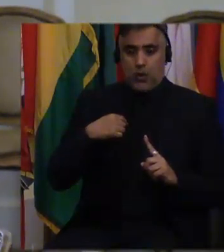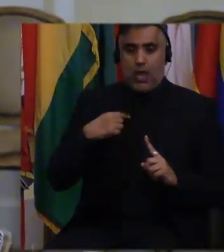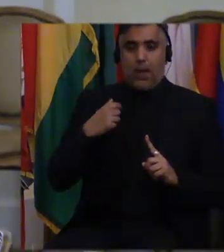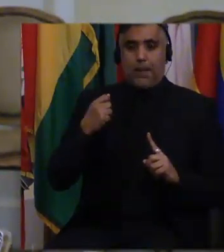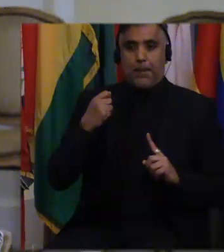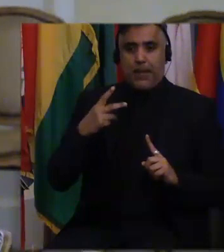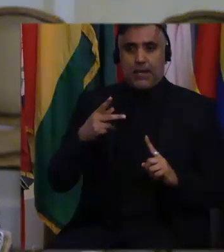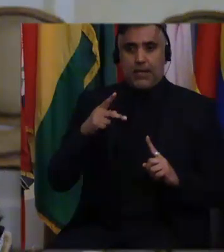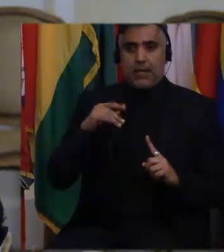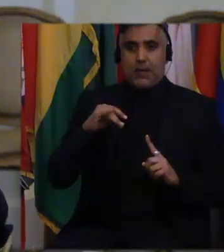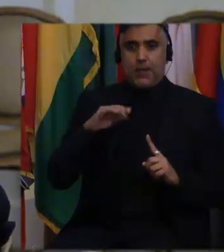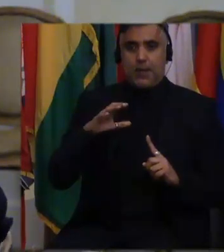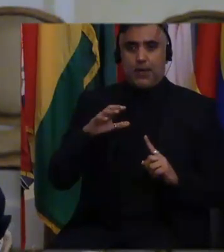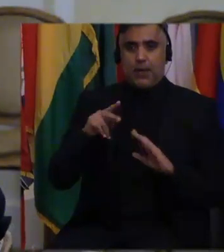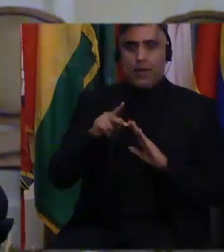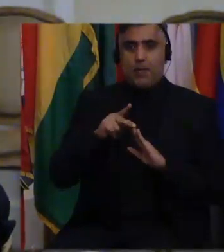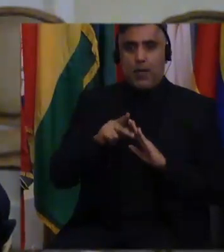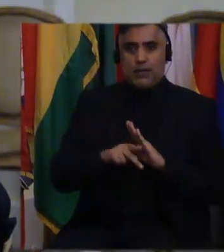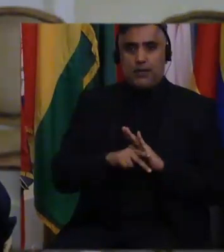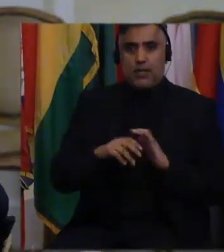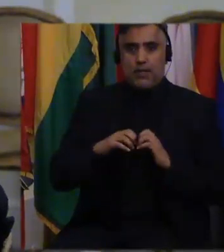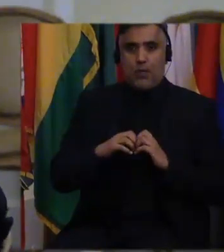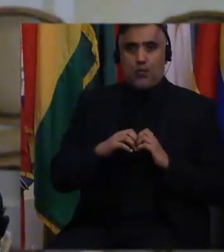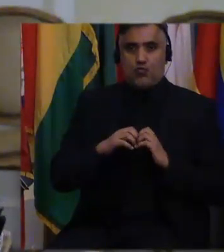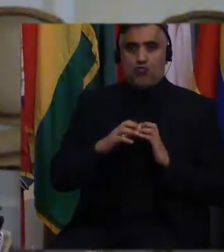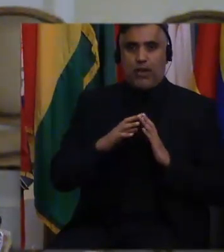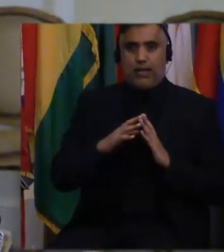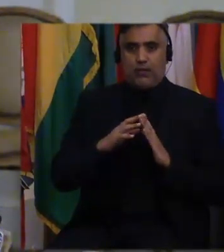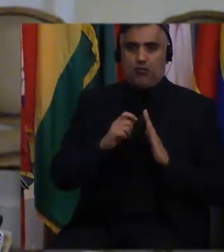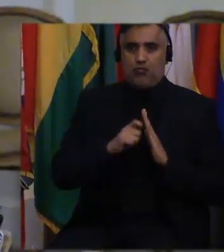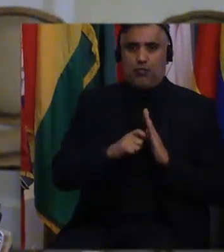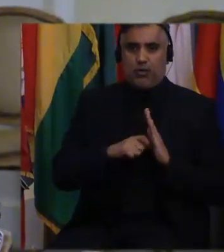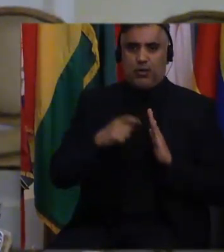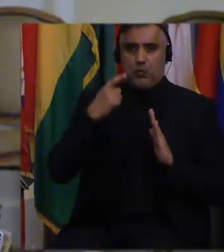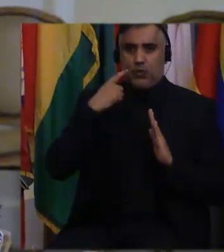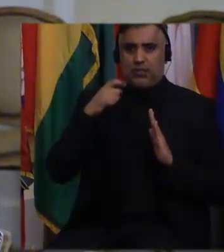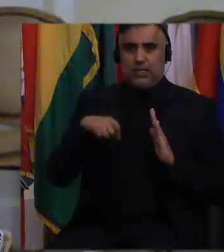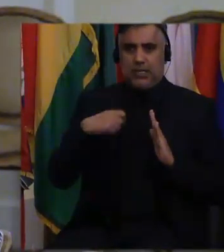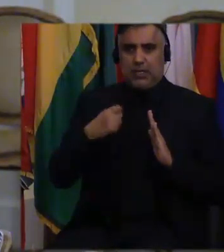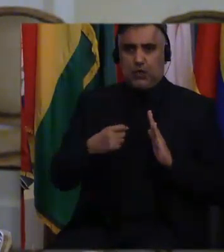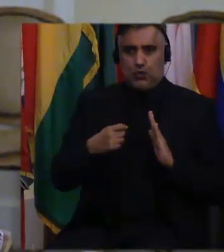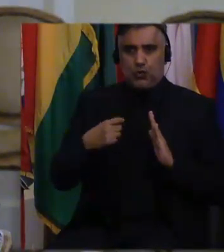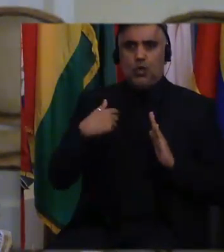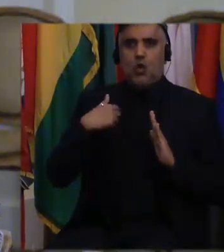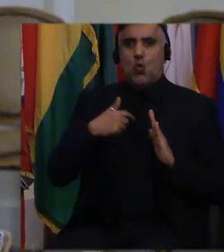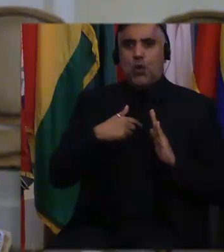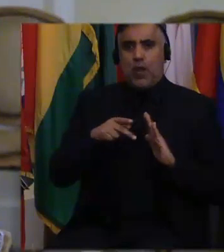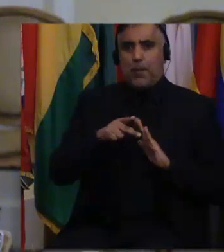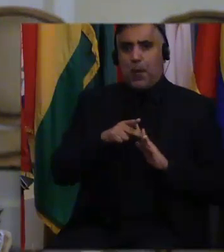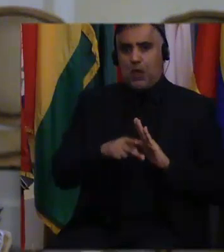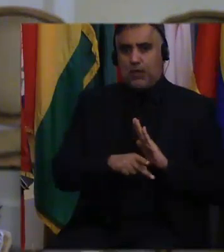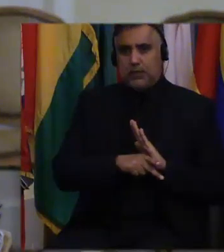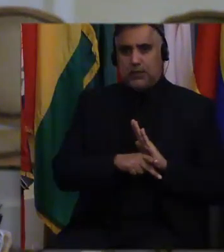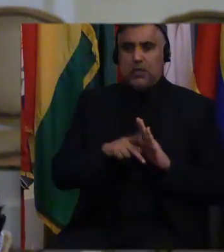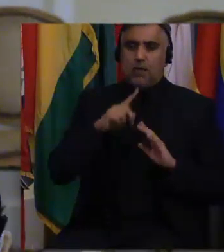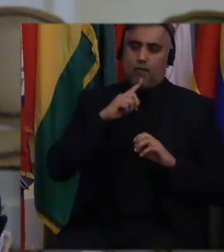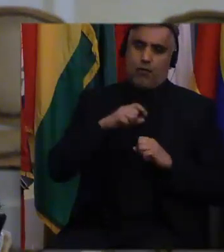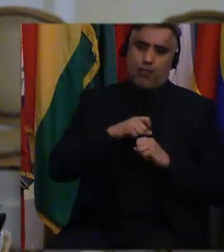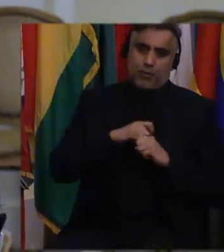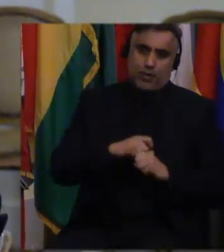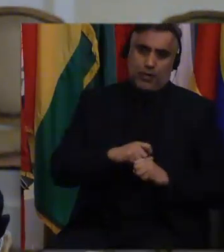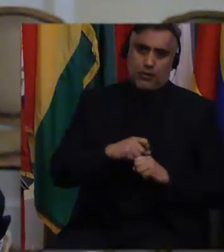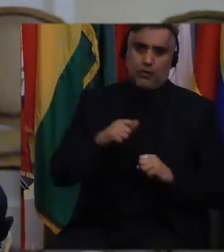que fueron creadas en los últimos años. Tenemos como políticas para protección de las mujeres,